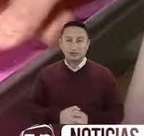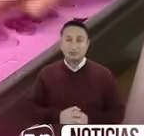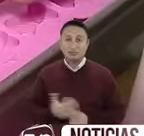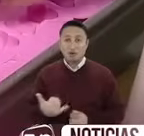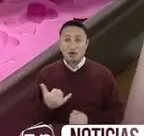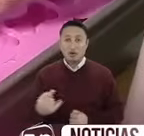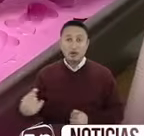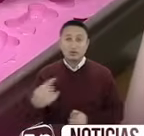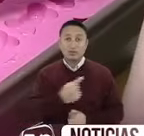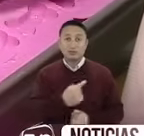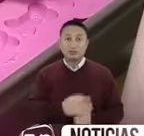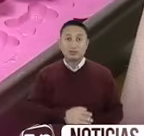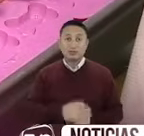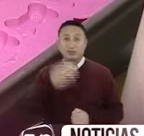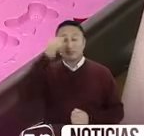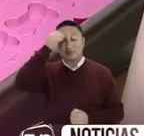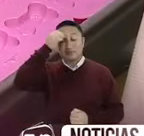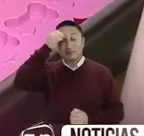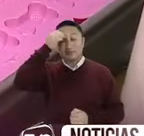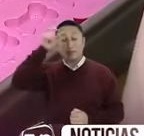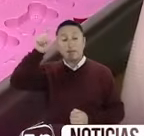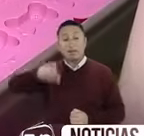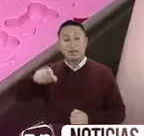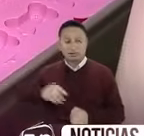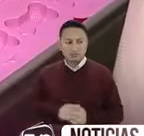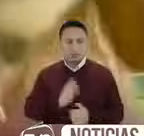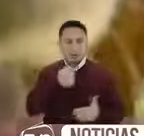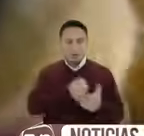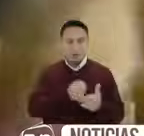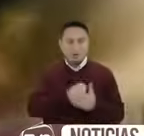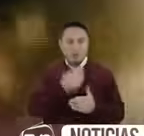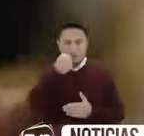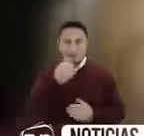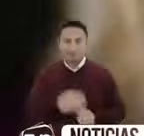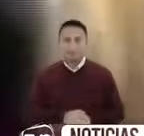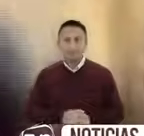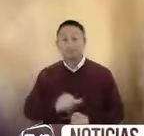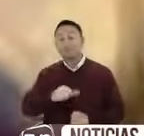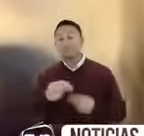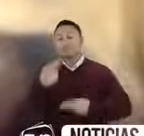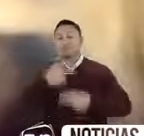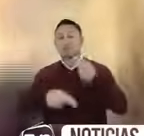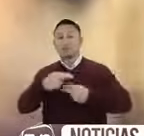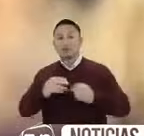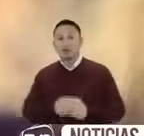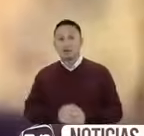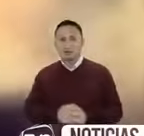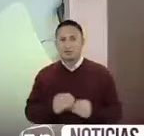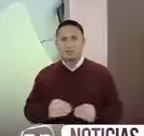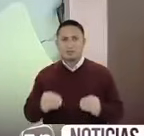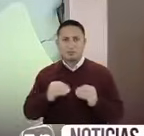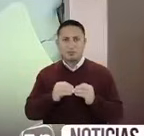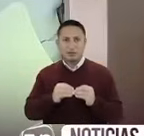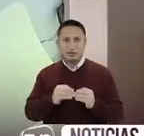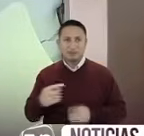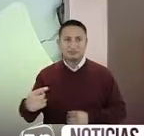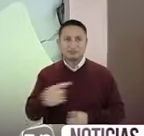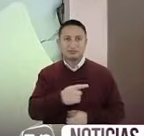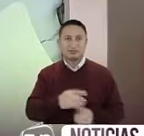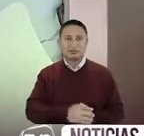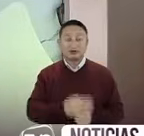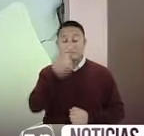familias, un miembro más de la familia es la mascota. Otros emprendimientos cada vez más solicitados son los hoteles para